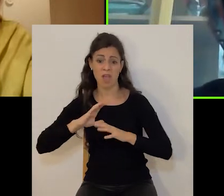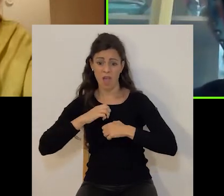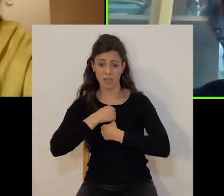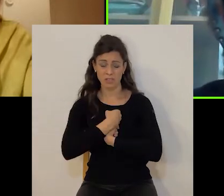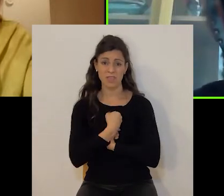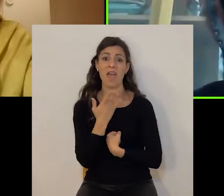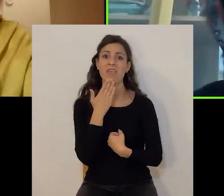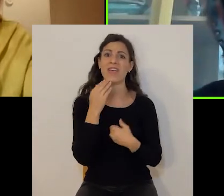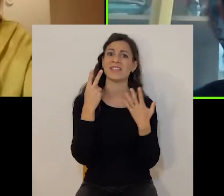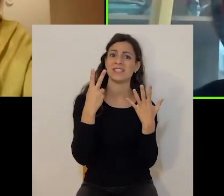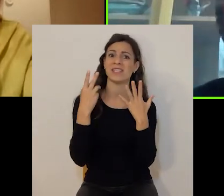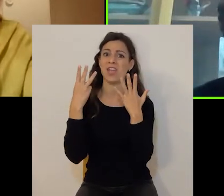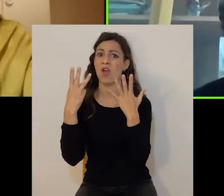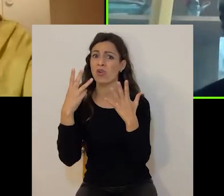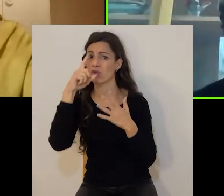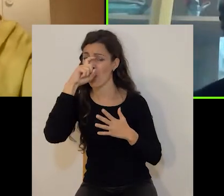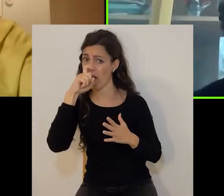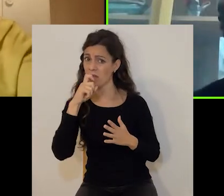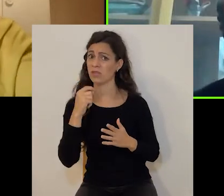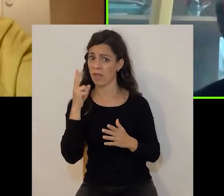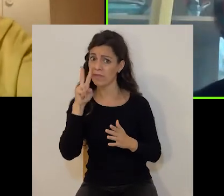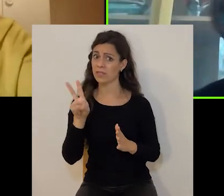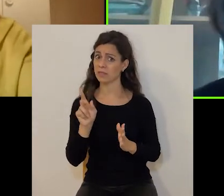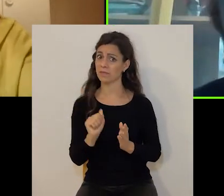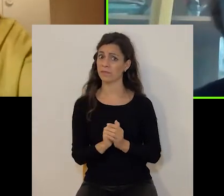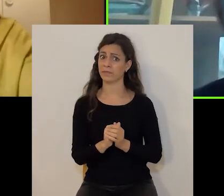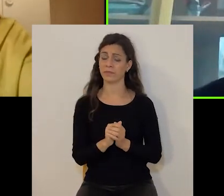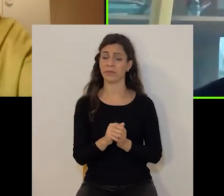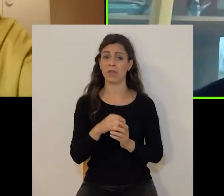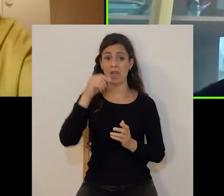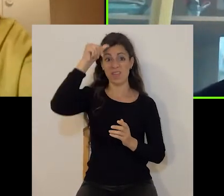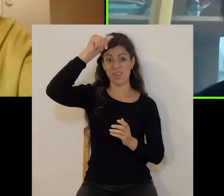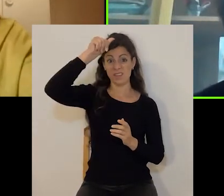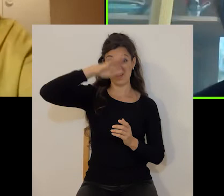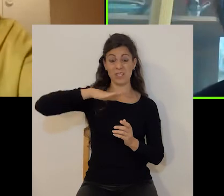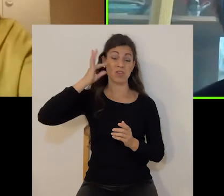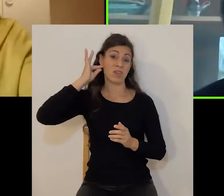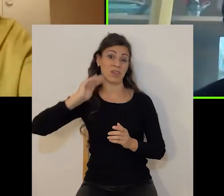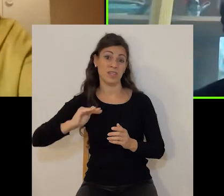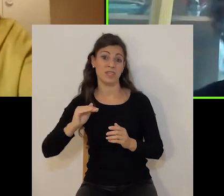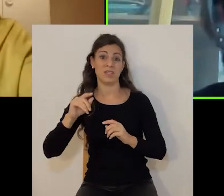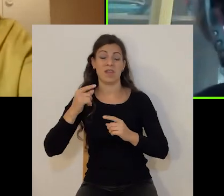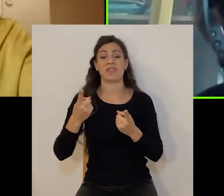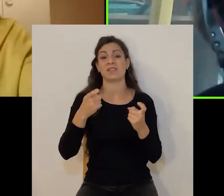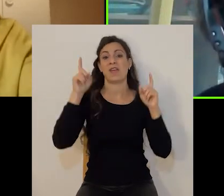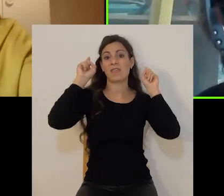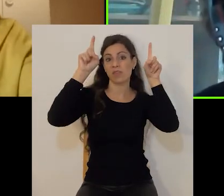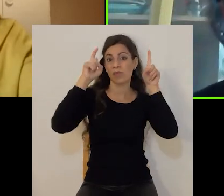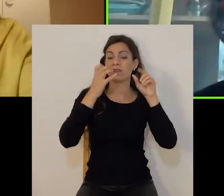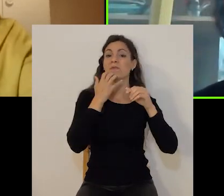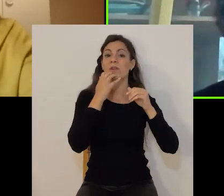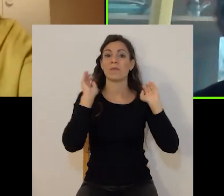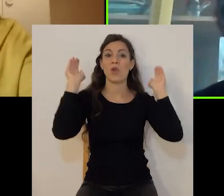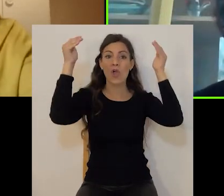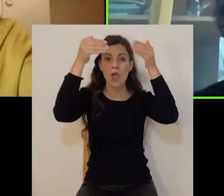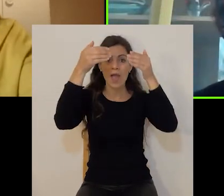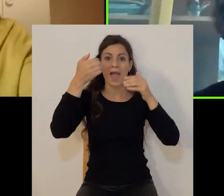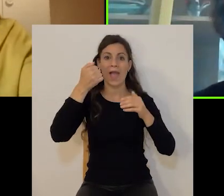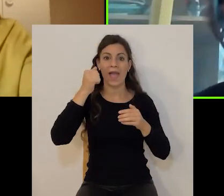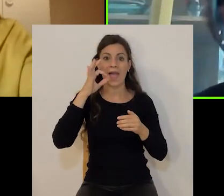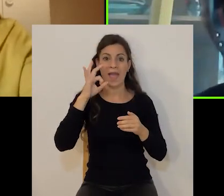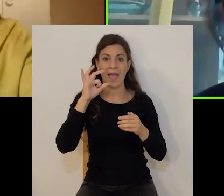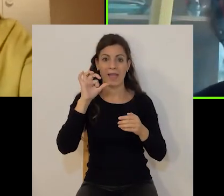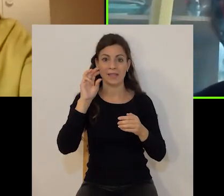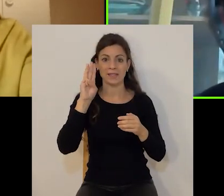7 años, con 8 años. He visto niños y niñas con necesidades educativas, por ejemplo, Asperger, que